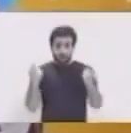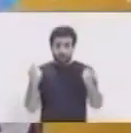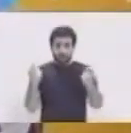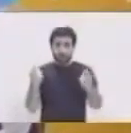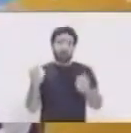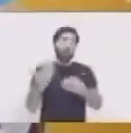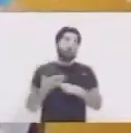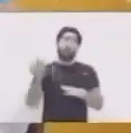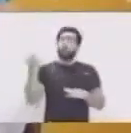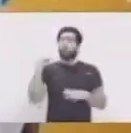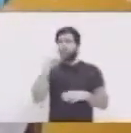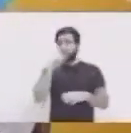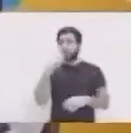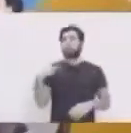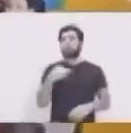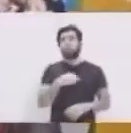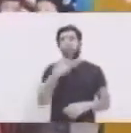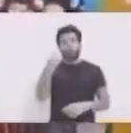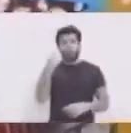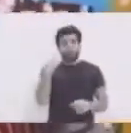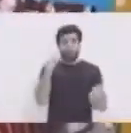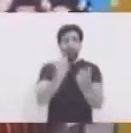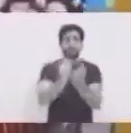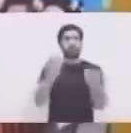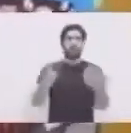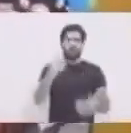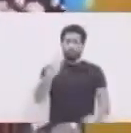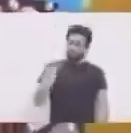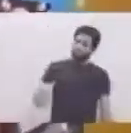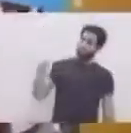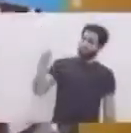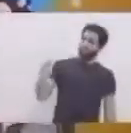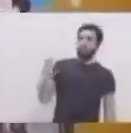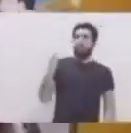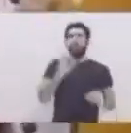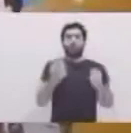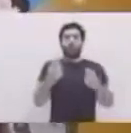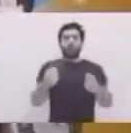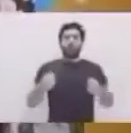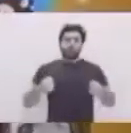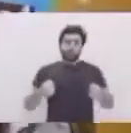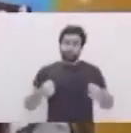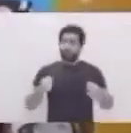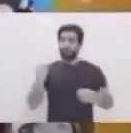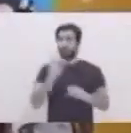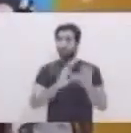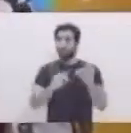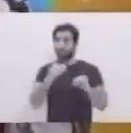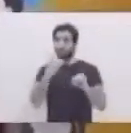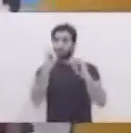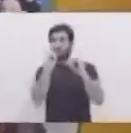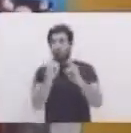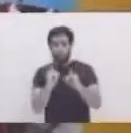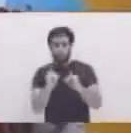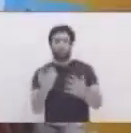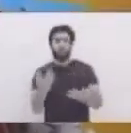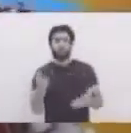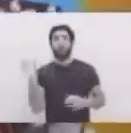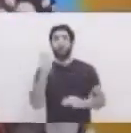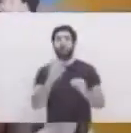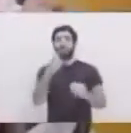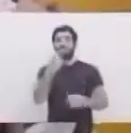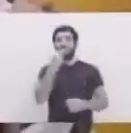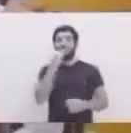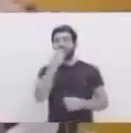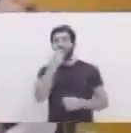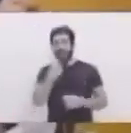mucho tiempo que no te vemos y te vamos a encontrar más alto, a lo mejor más gordito, más flaquita. Se te cayeron los dientes